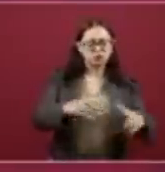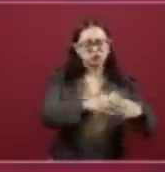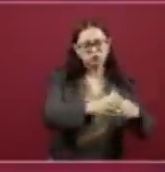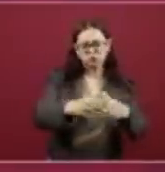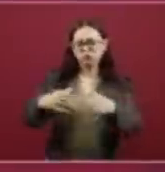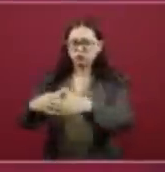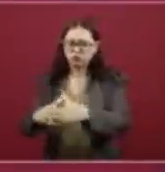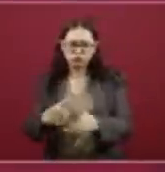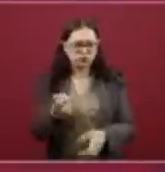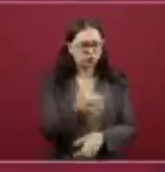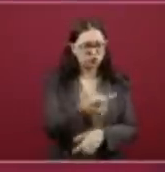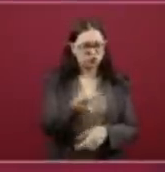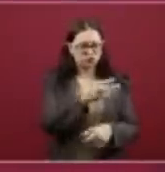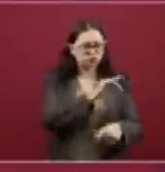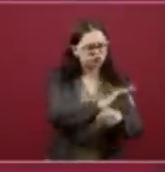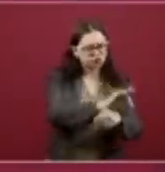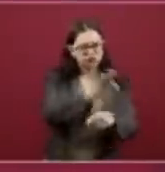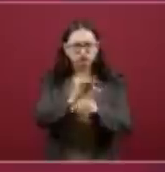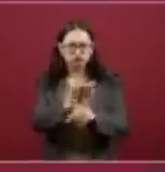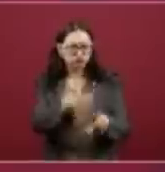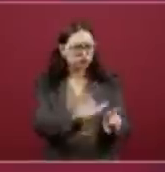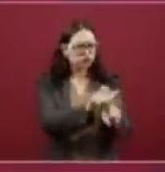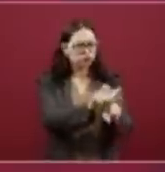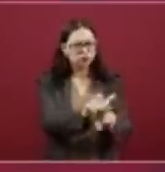Es un tema que ustedes